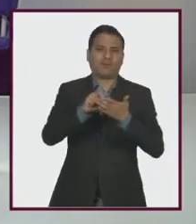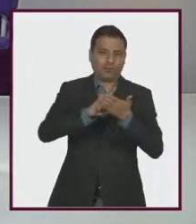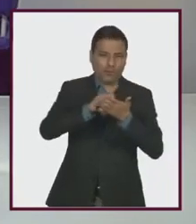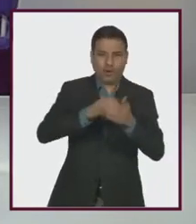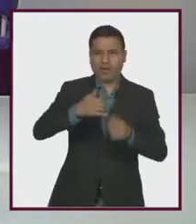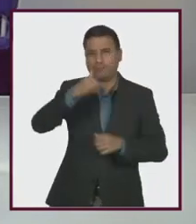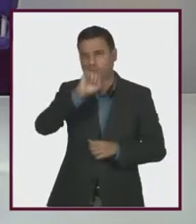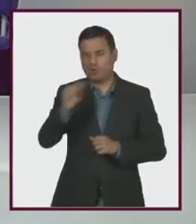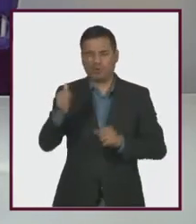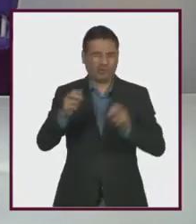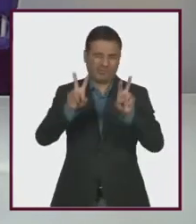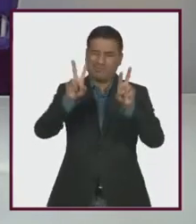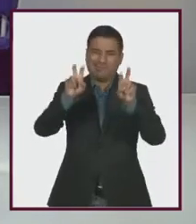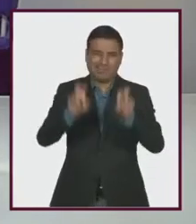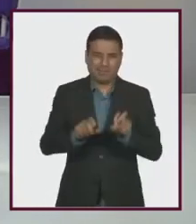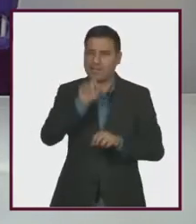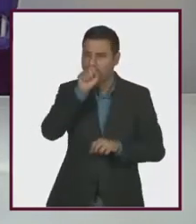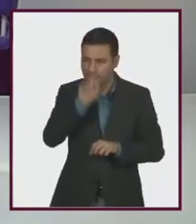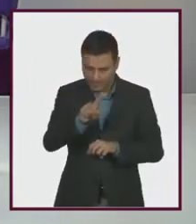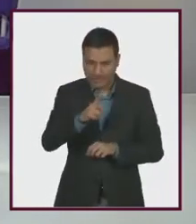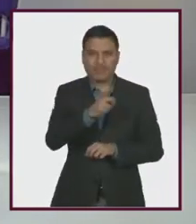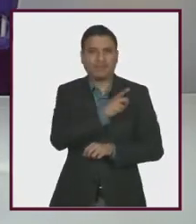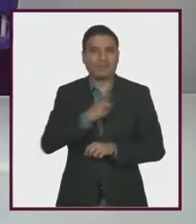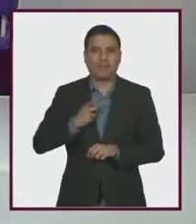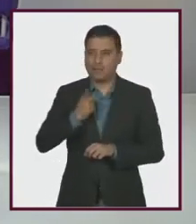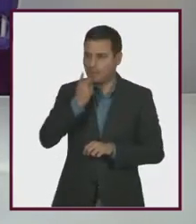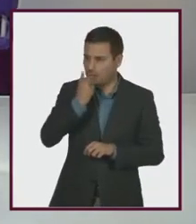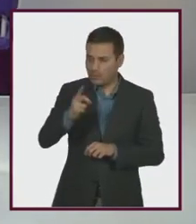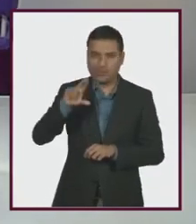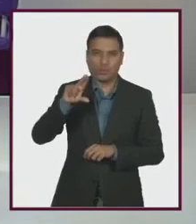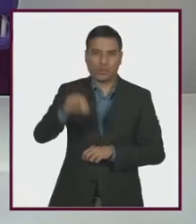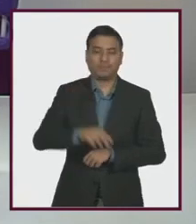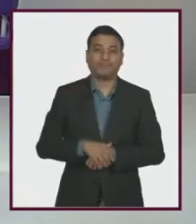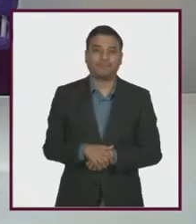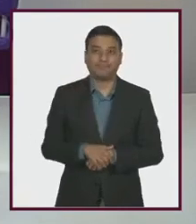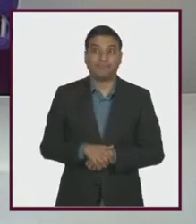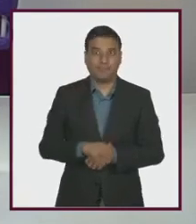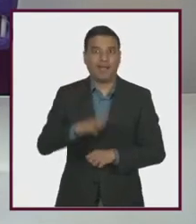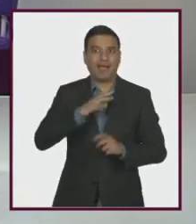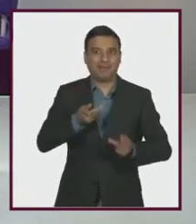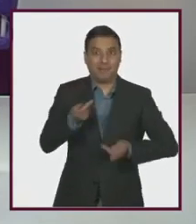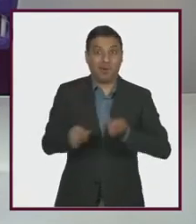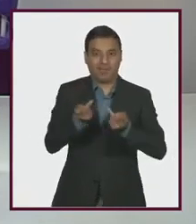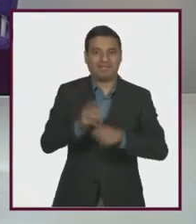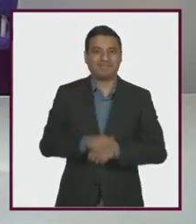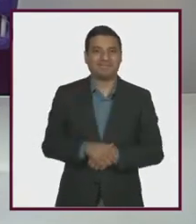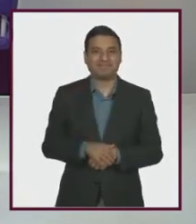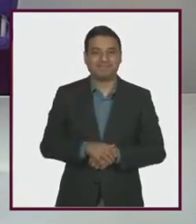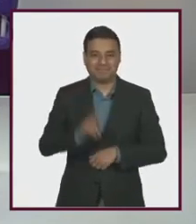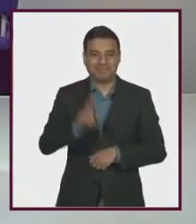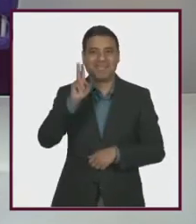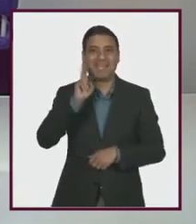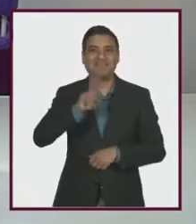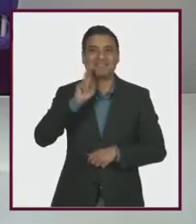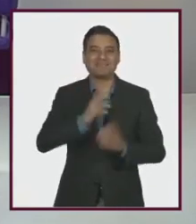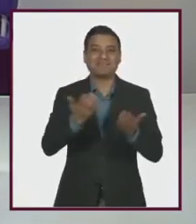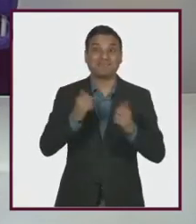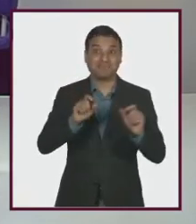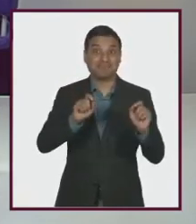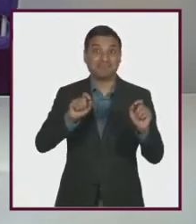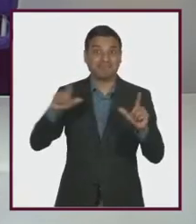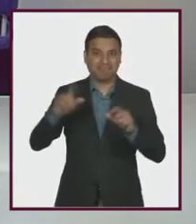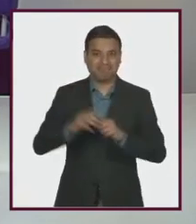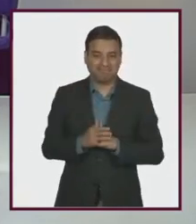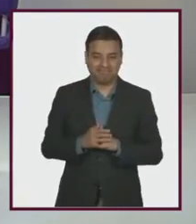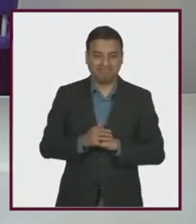mucha relevancia. Totalmente, ¿no? sí. Y Por eso, tenemos preguntas, por eso sí adelante. es necesario, ¿no? Pero seguimos con las láminas y si quieres al final dejamos